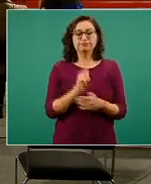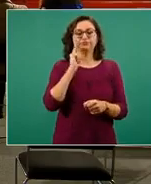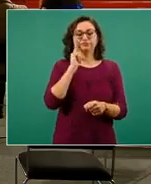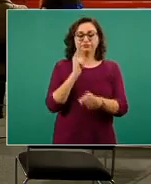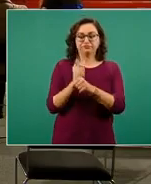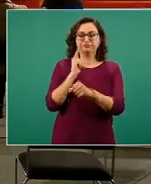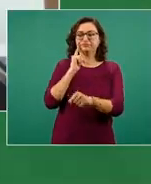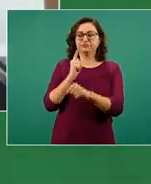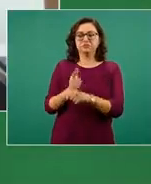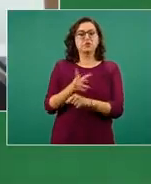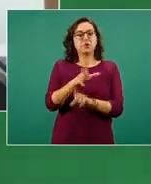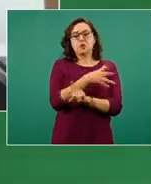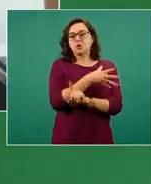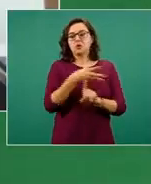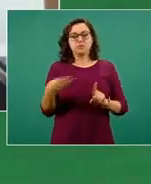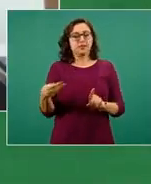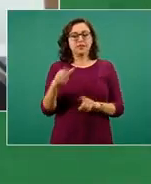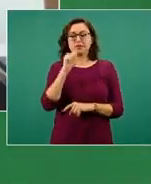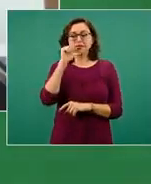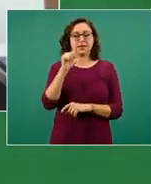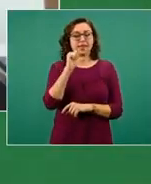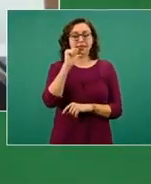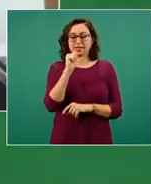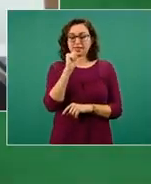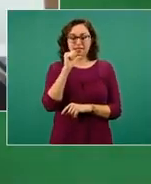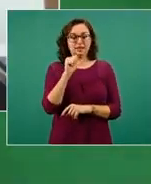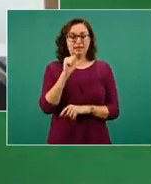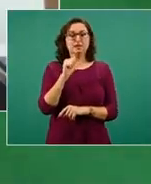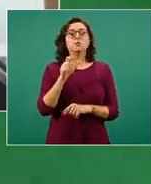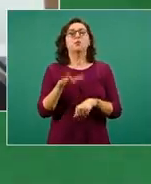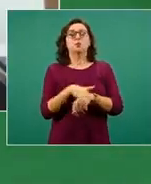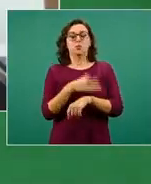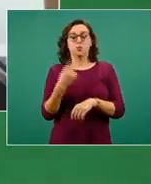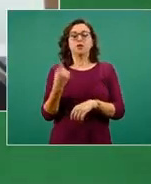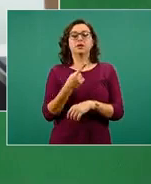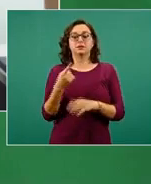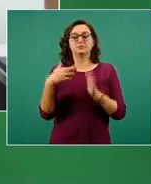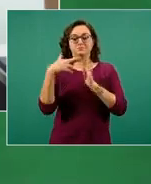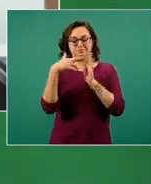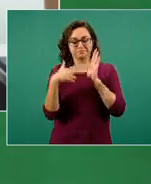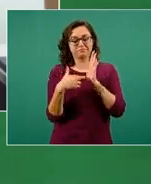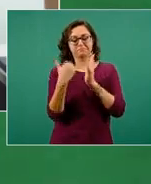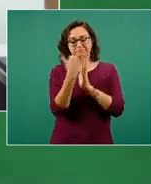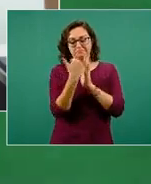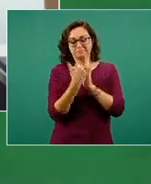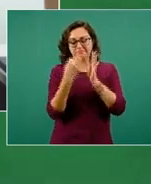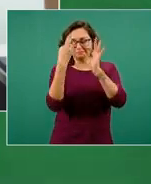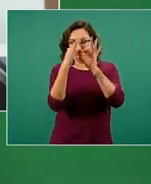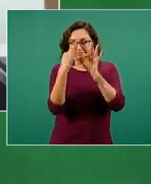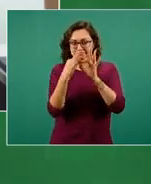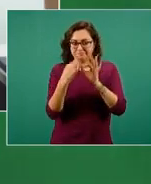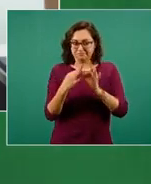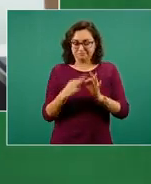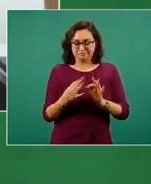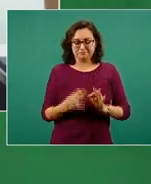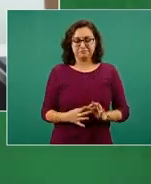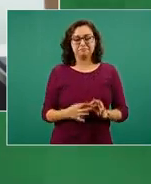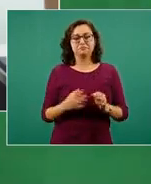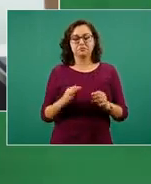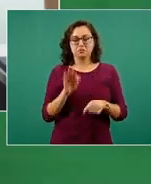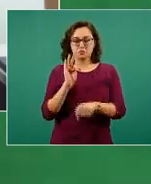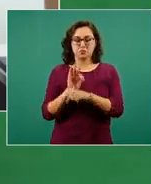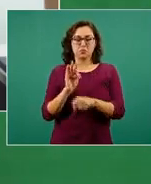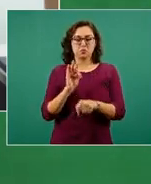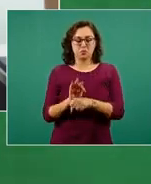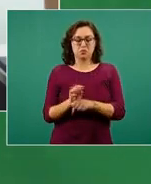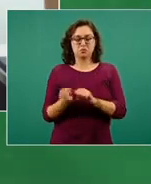se lograron infectar, aún estando en las áreas de primera línea, porque estaban siguiendo todas las líneas epidemiológicas de protección y